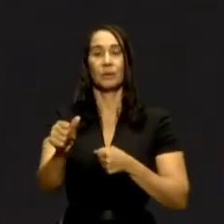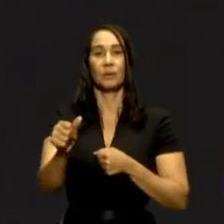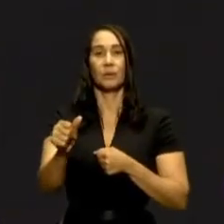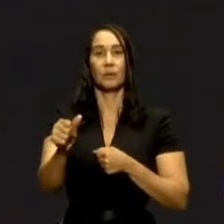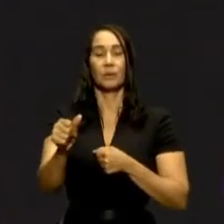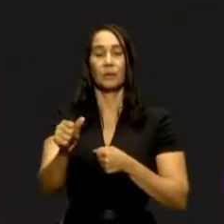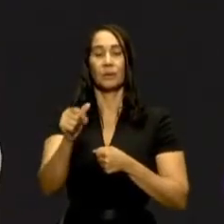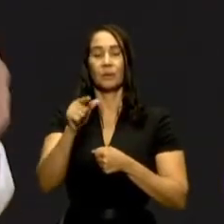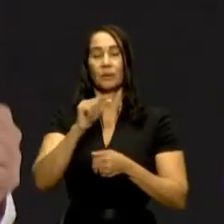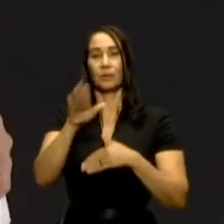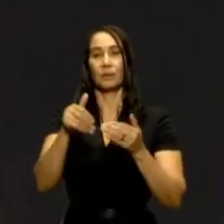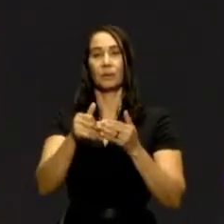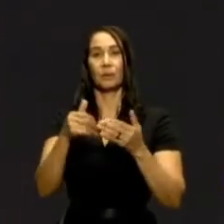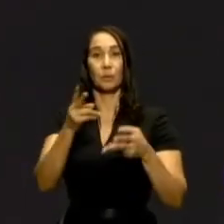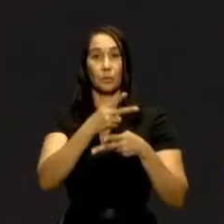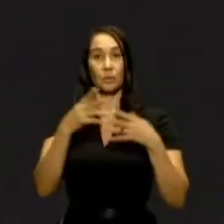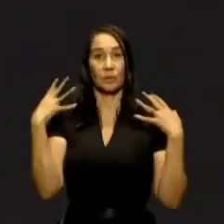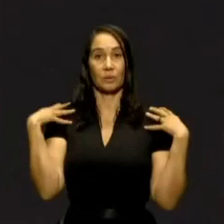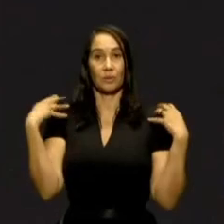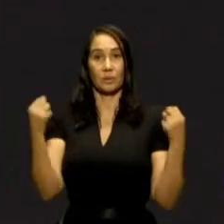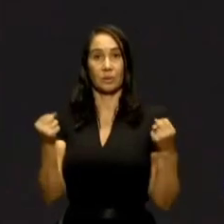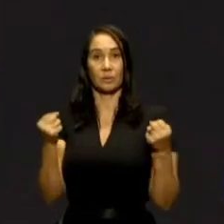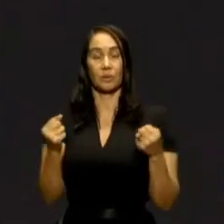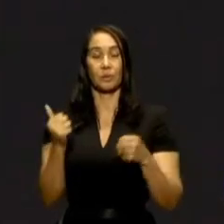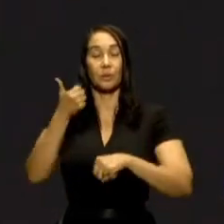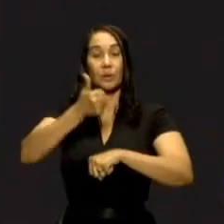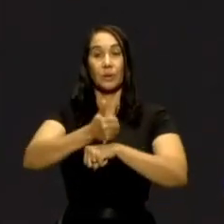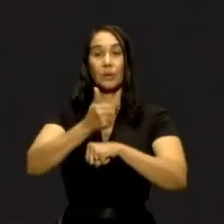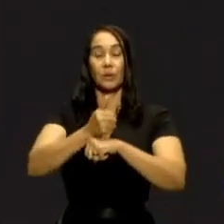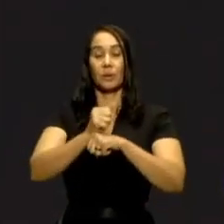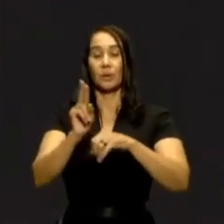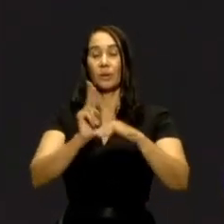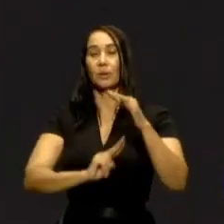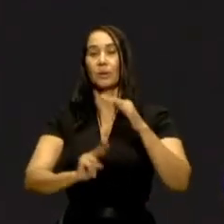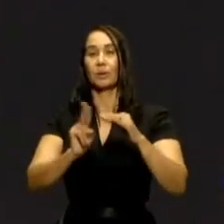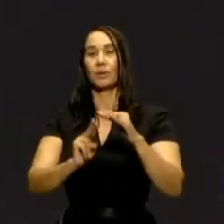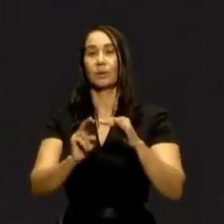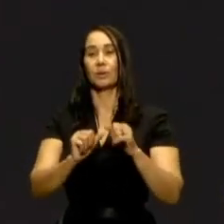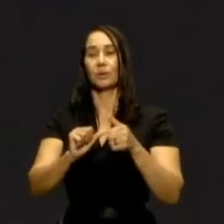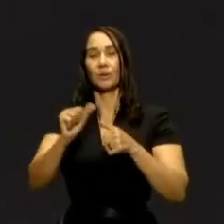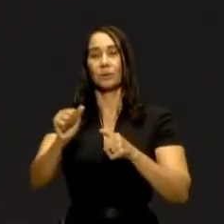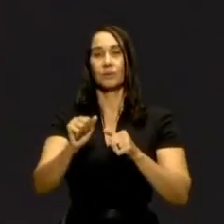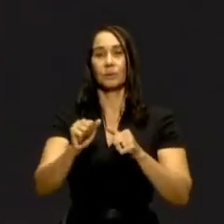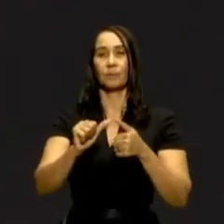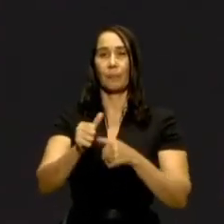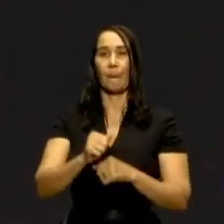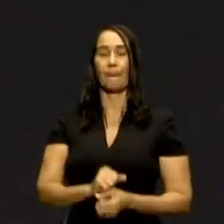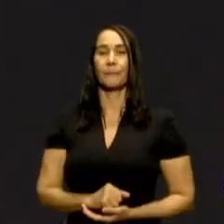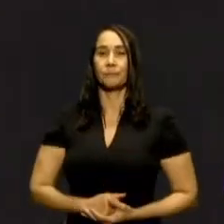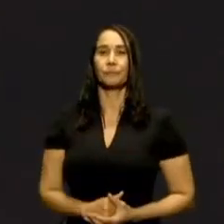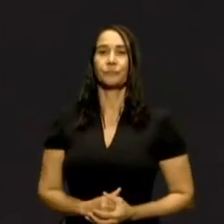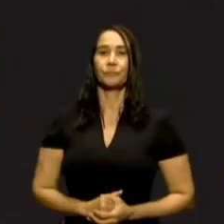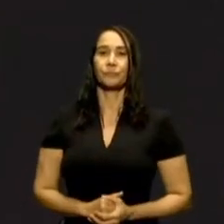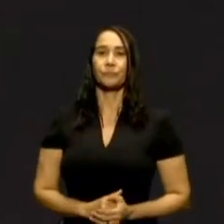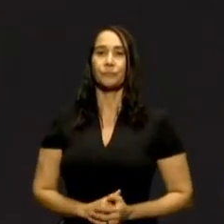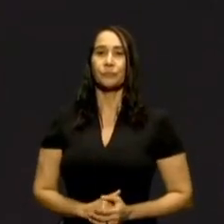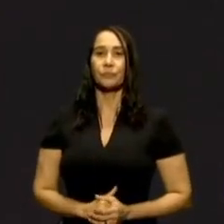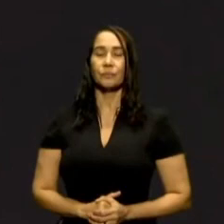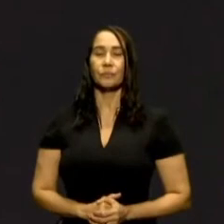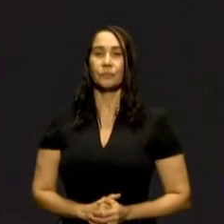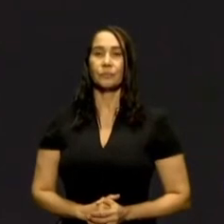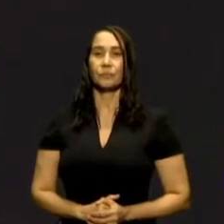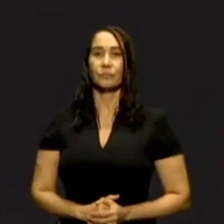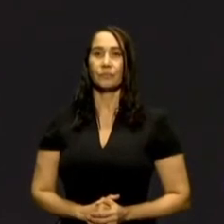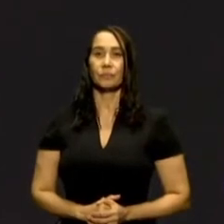Todos, Preservando la Salud, que se implementó bajo la modalidad de educación a distancia, utilizando medios análogos